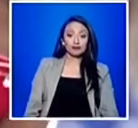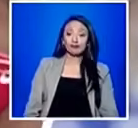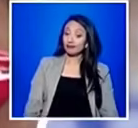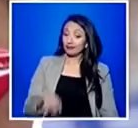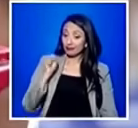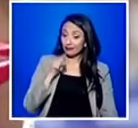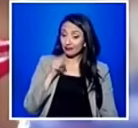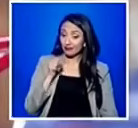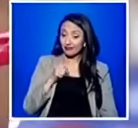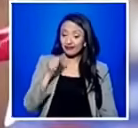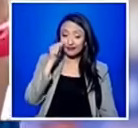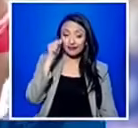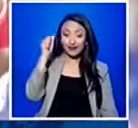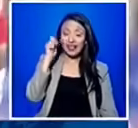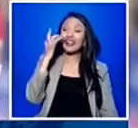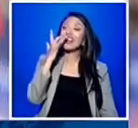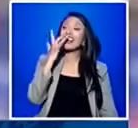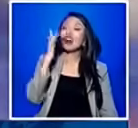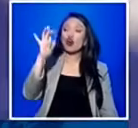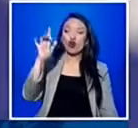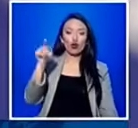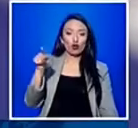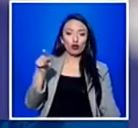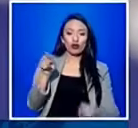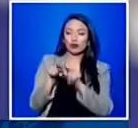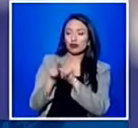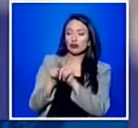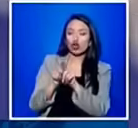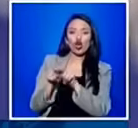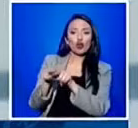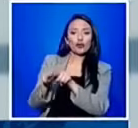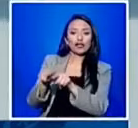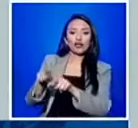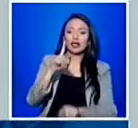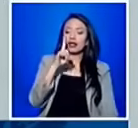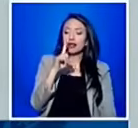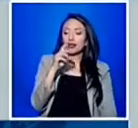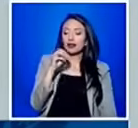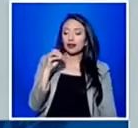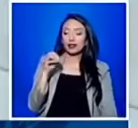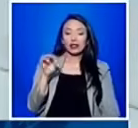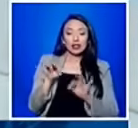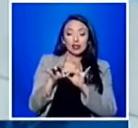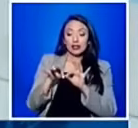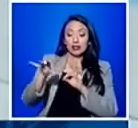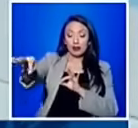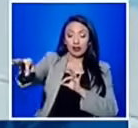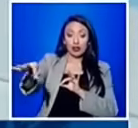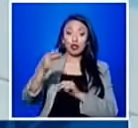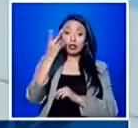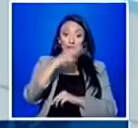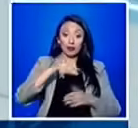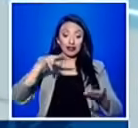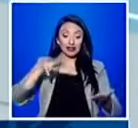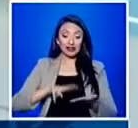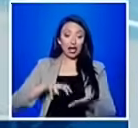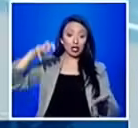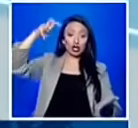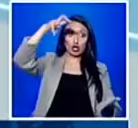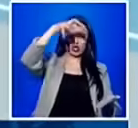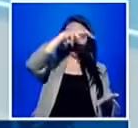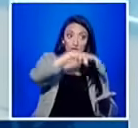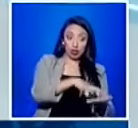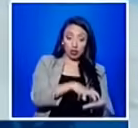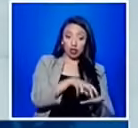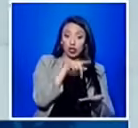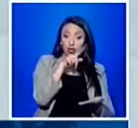logró. Consiguió la medalla de oro en la disciplina de los 100 metros planos, aunque ella también está compitiendo en salto largo, en